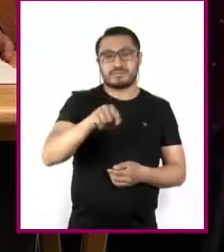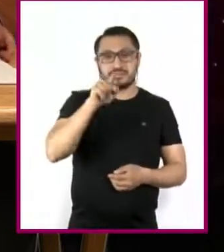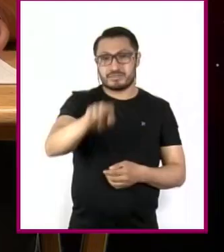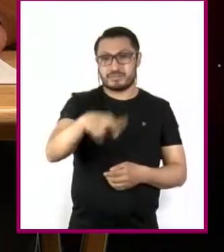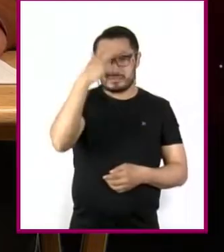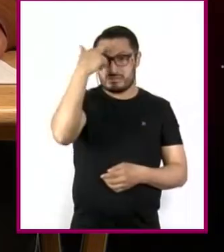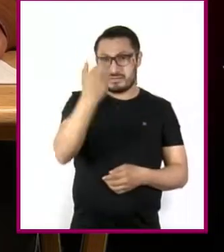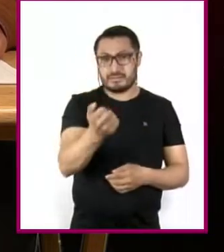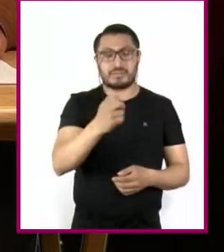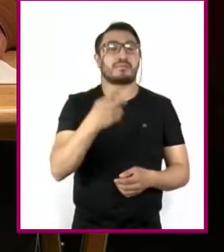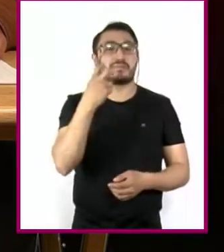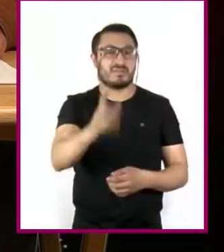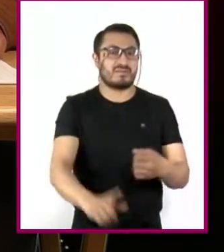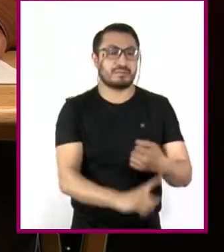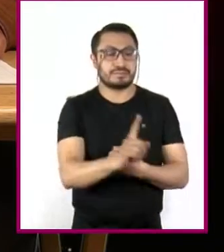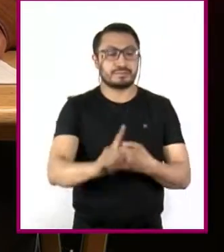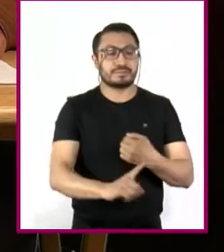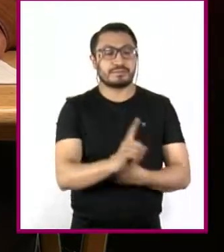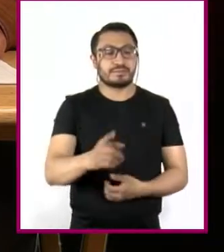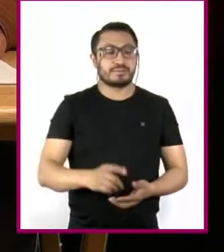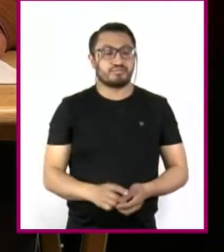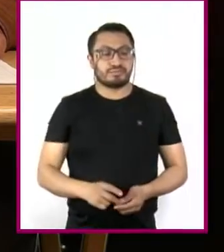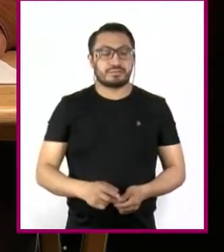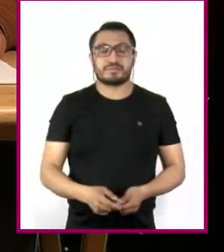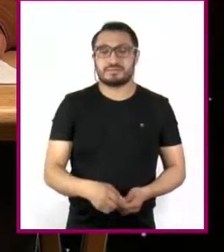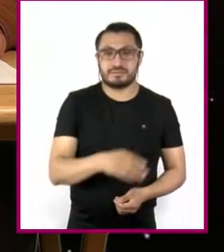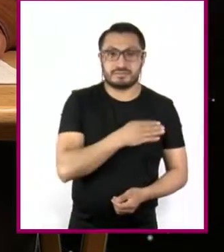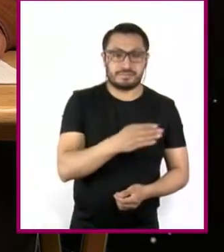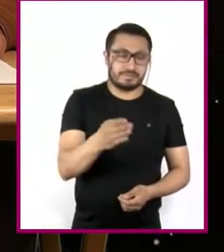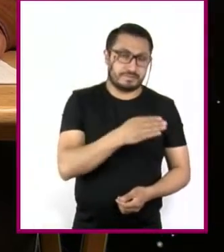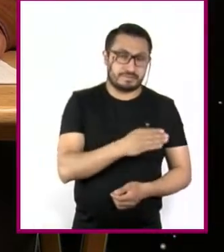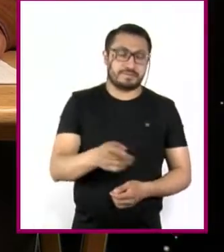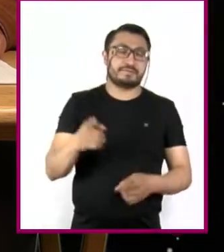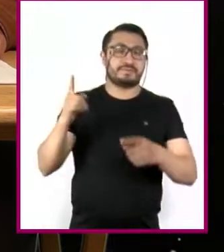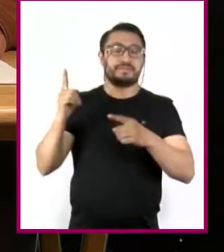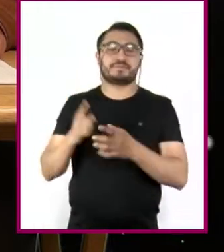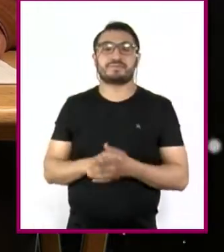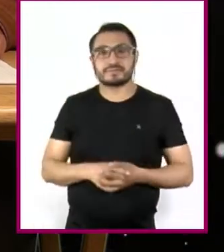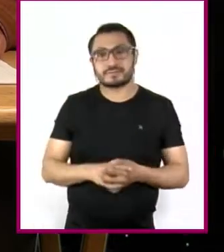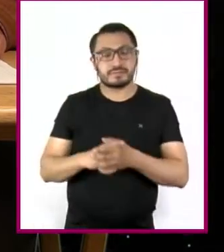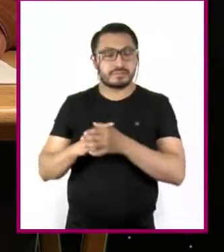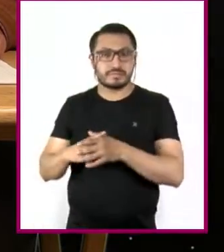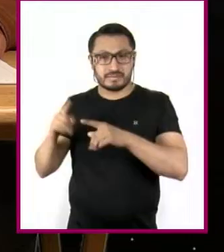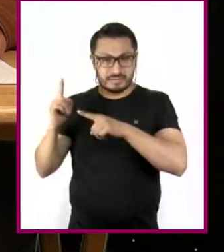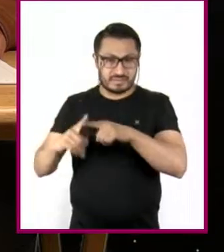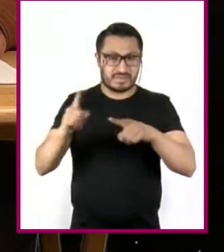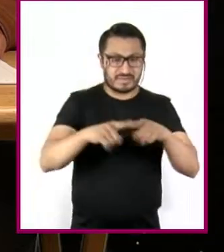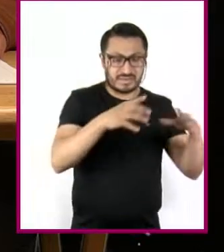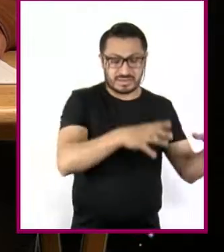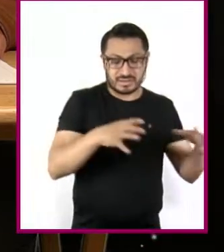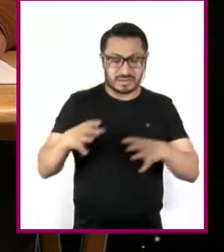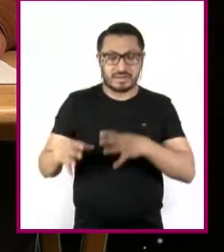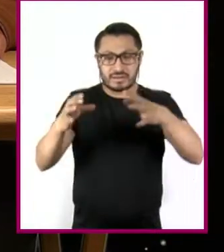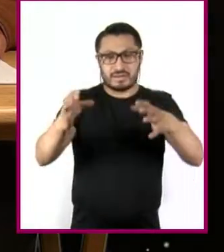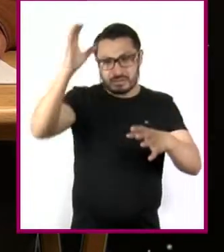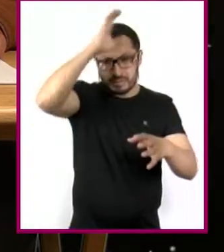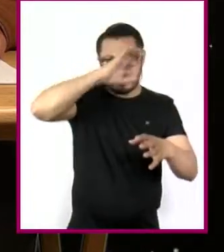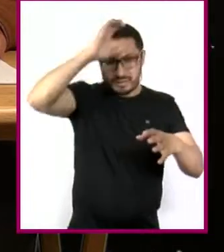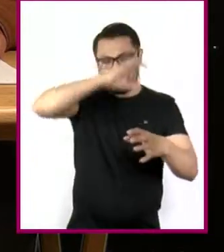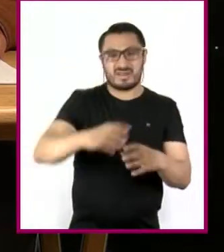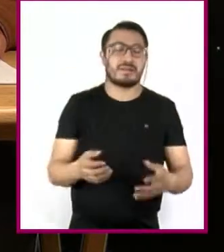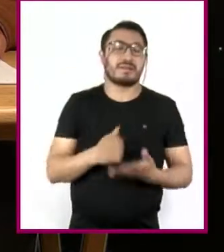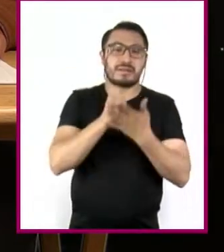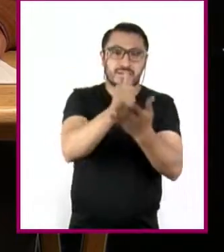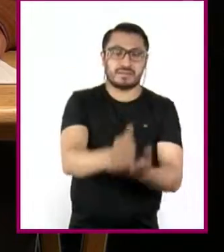razón. Es un problemón. Qué bueno que desde las distintas áreas de la ciencia se aborde la problemática.